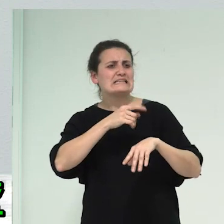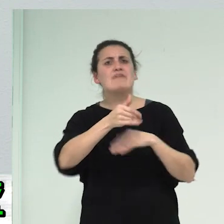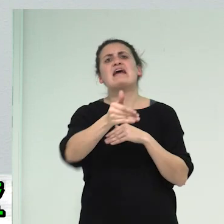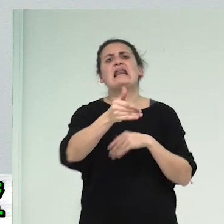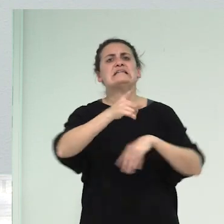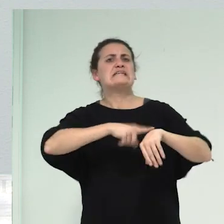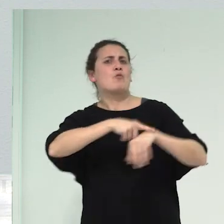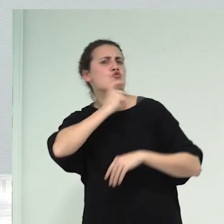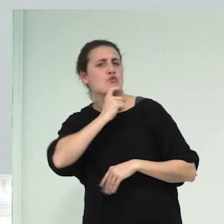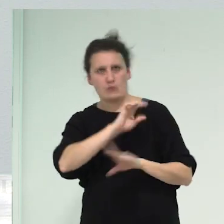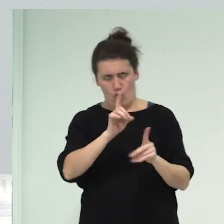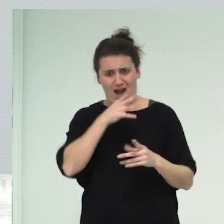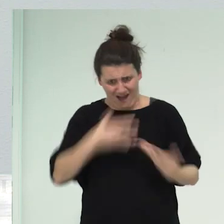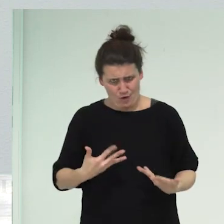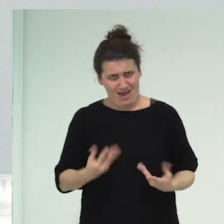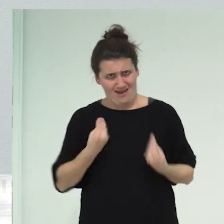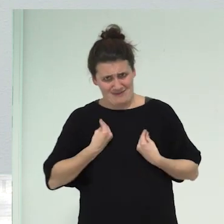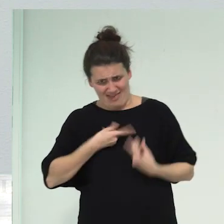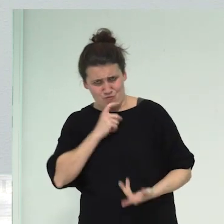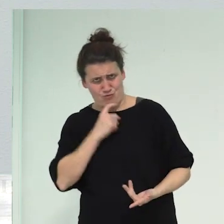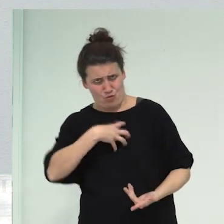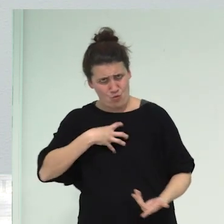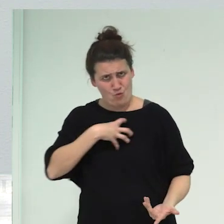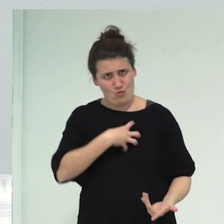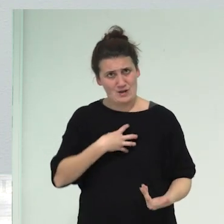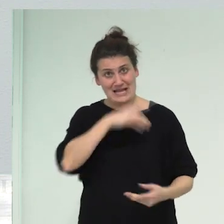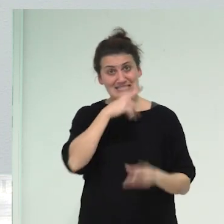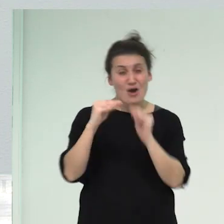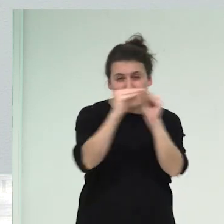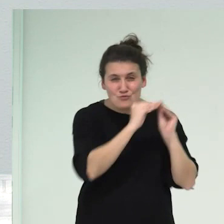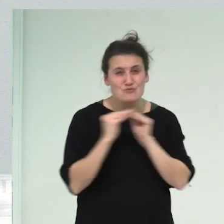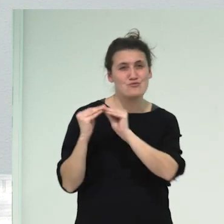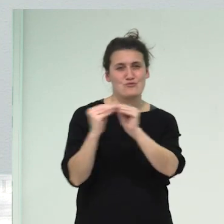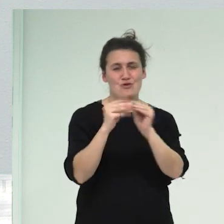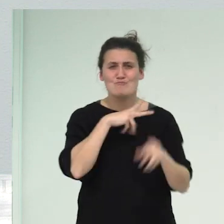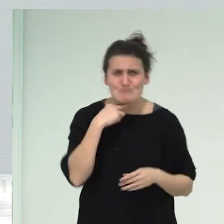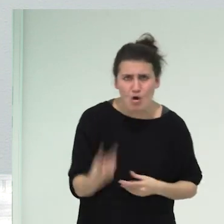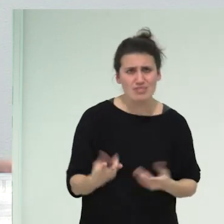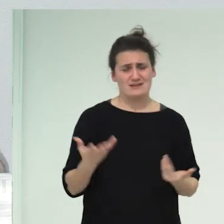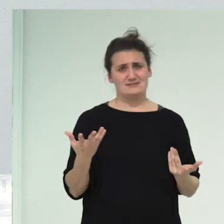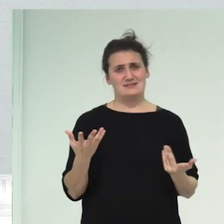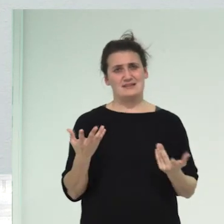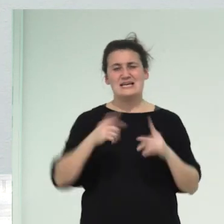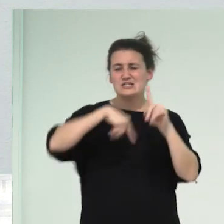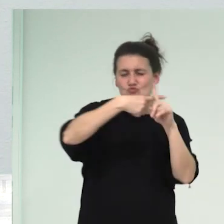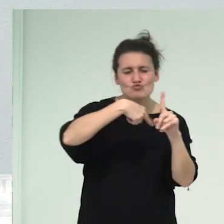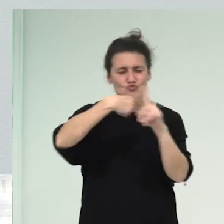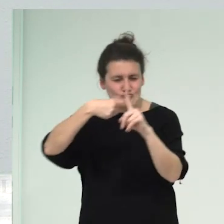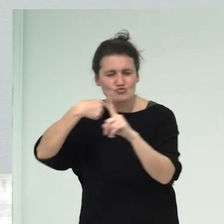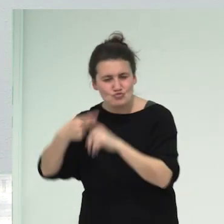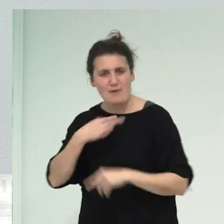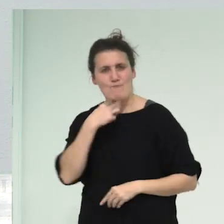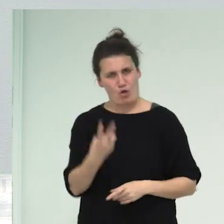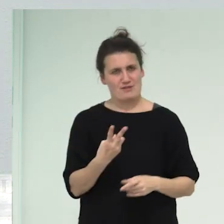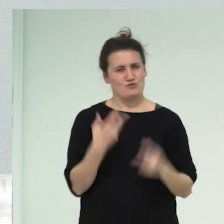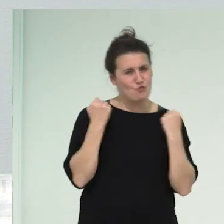tiempos difíciles. Y es en las puestas en comunes y en las voces, y sumar las voces y la